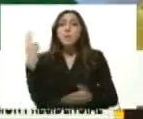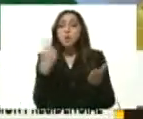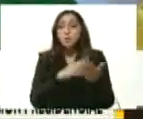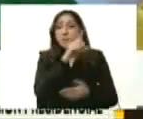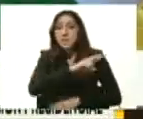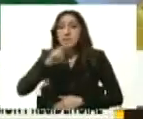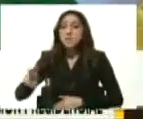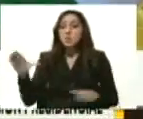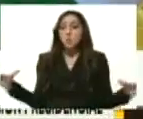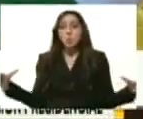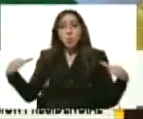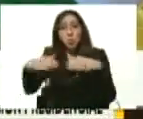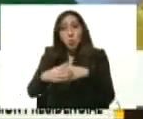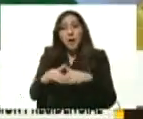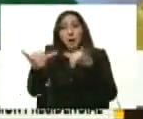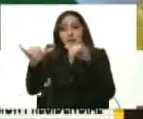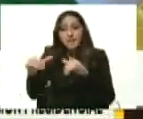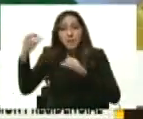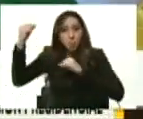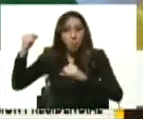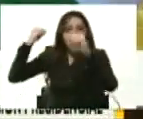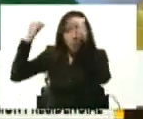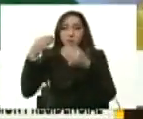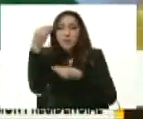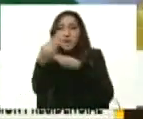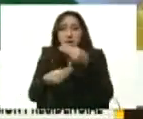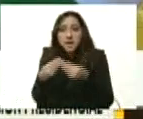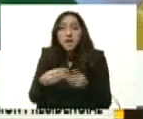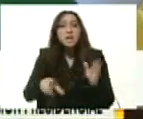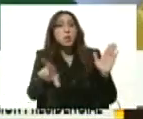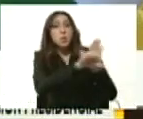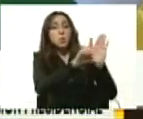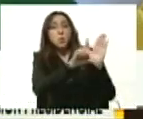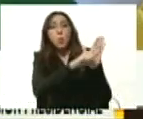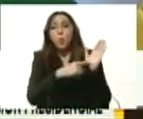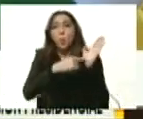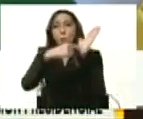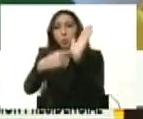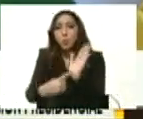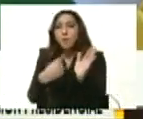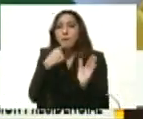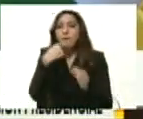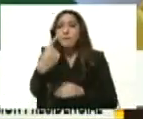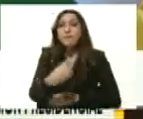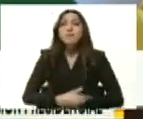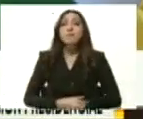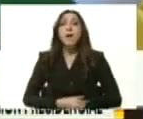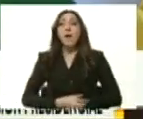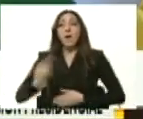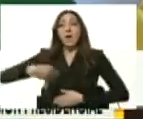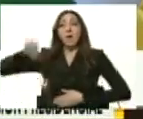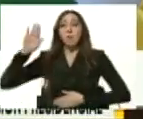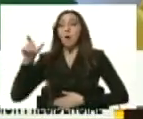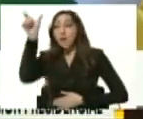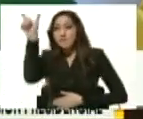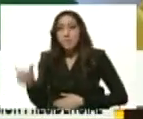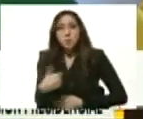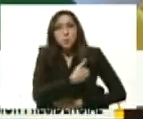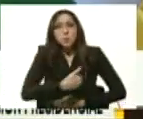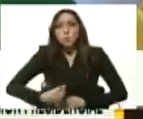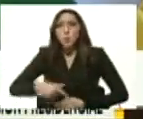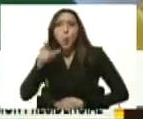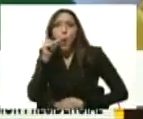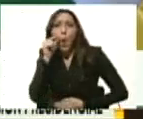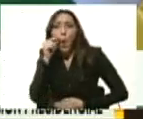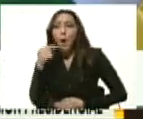Senado, sin el quórum previsto en el reglamento, Jeanine Áñez se proclamó como presidenta de la Cámara de